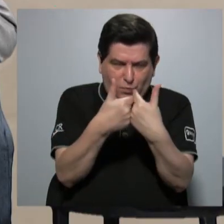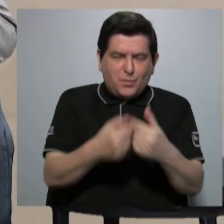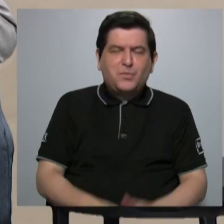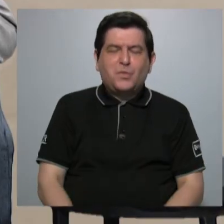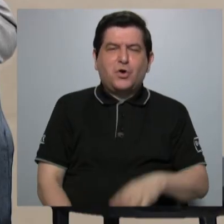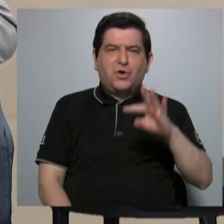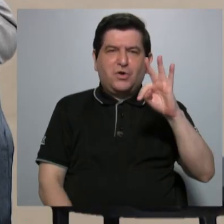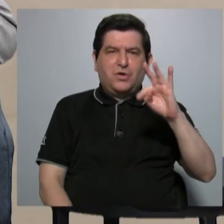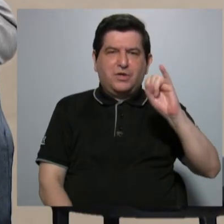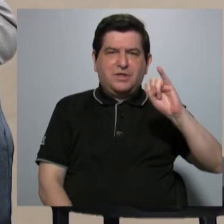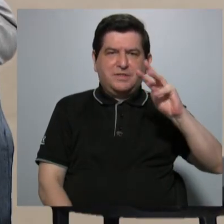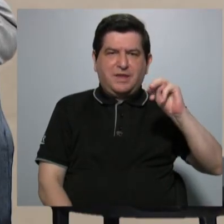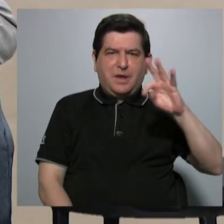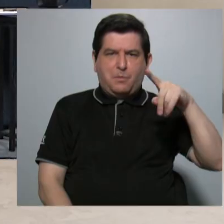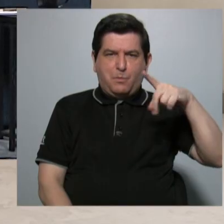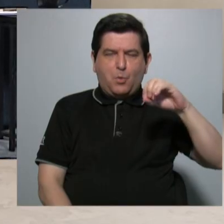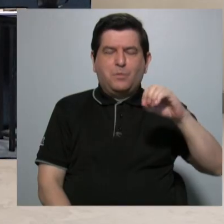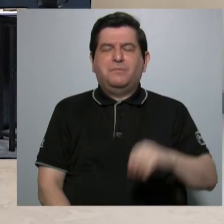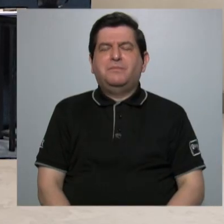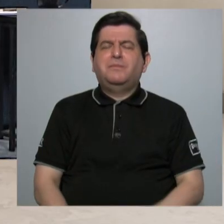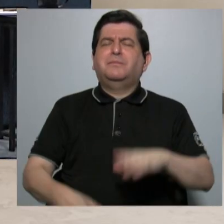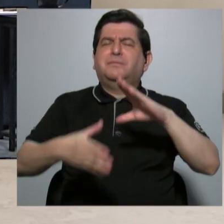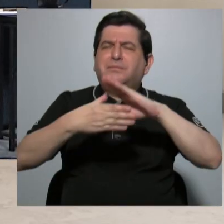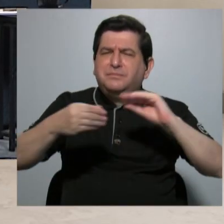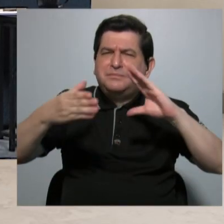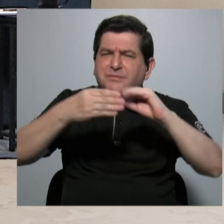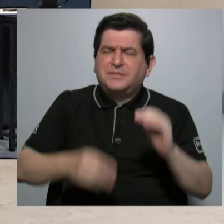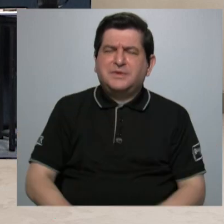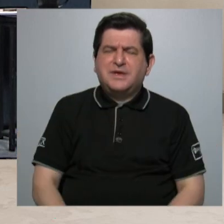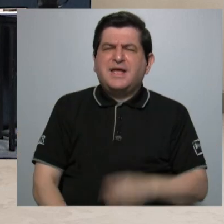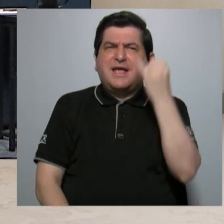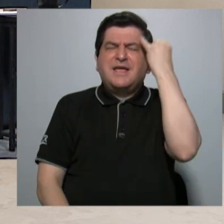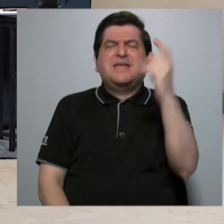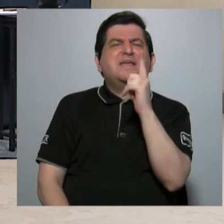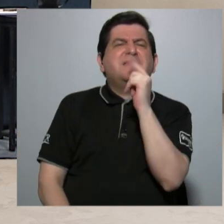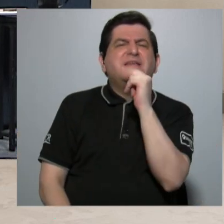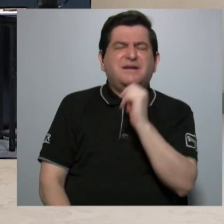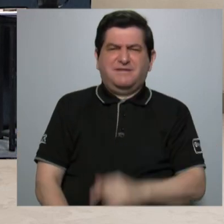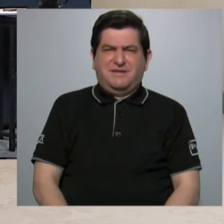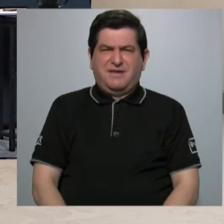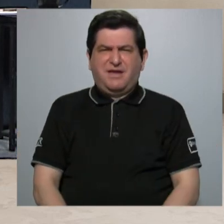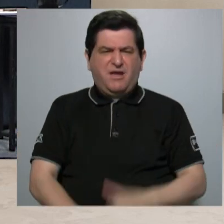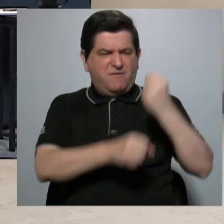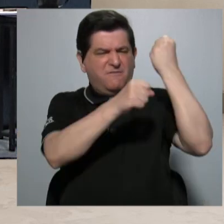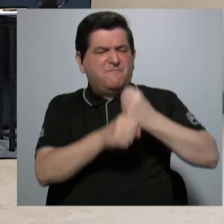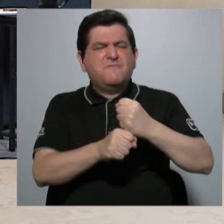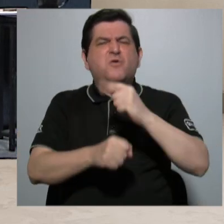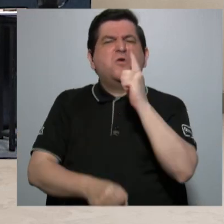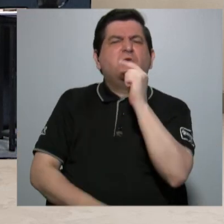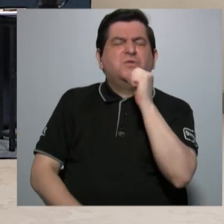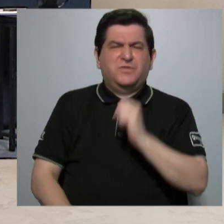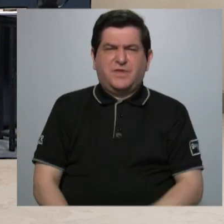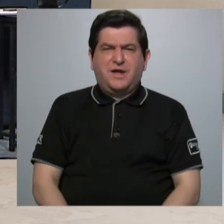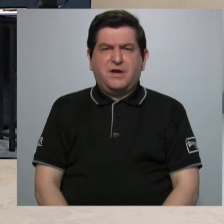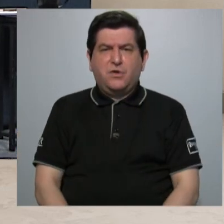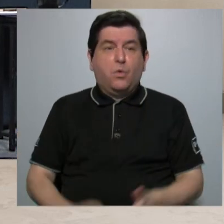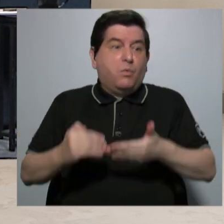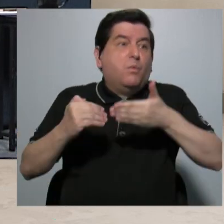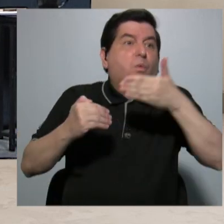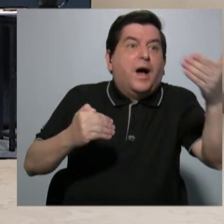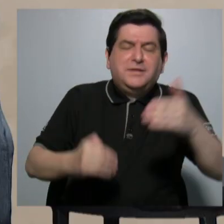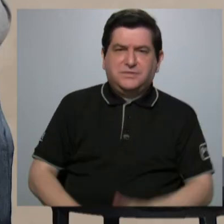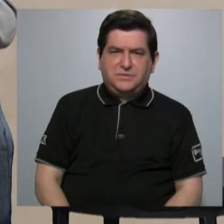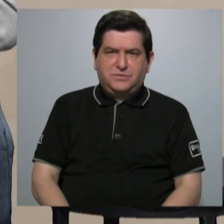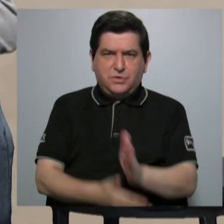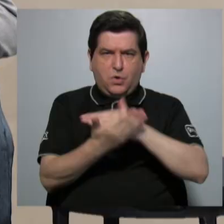mencionado, sí. Coménteme, idea de quién lo fundó, sí, claro. cuándo,